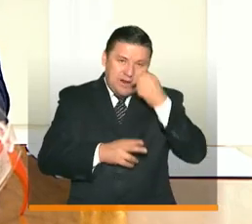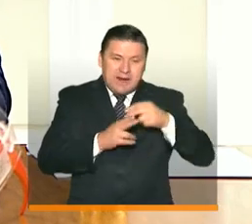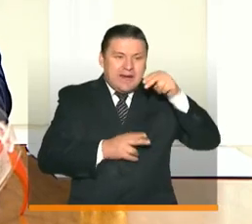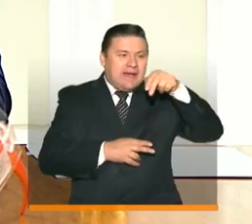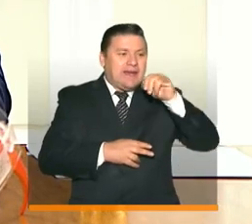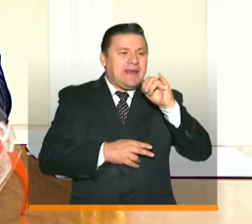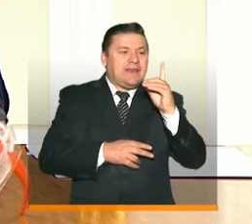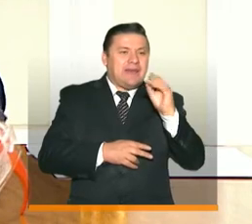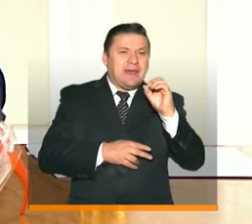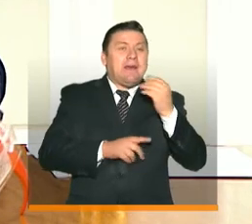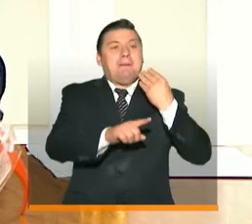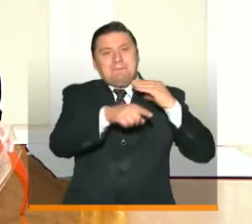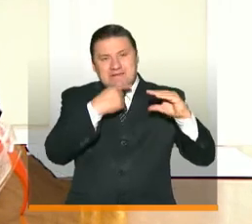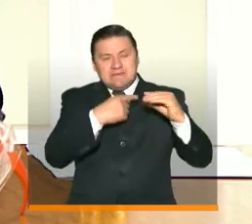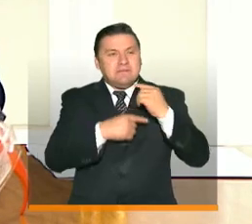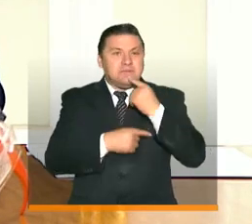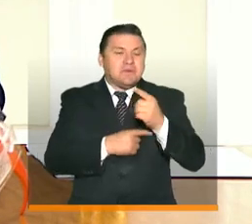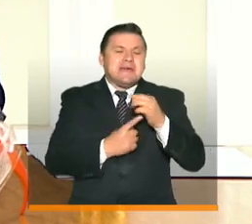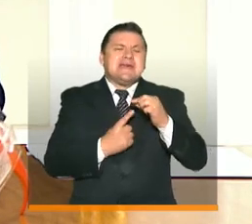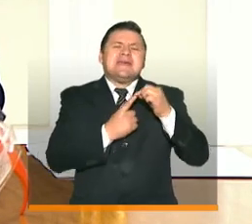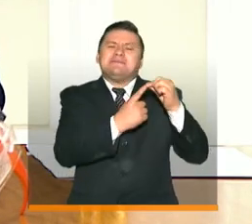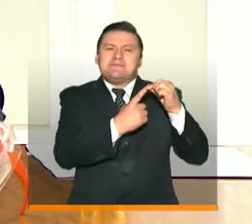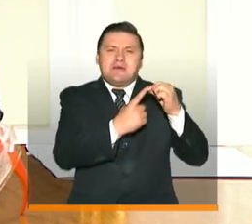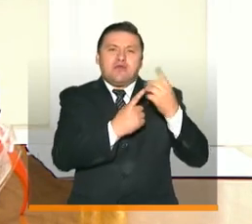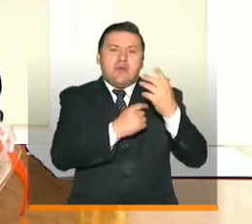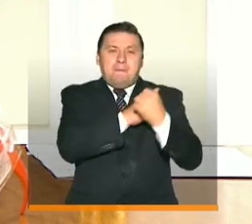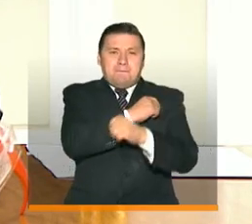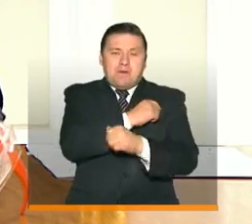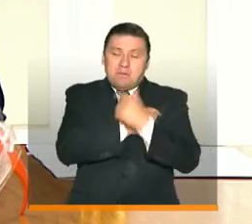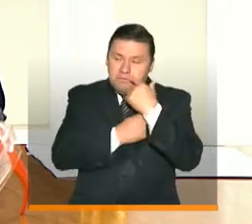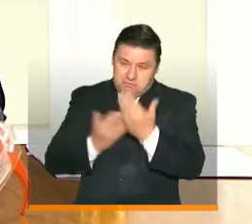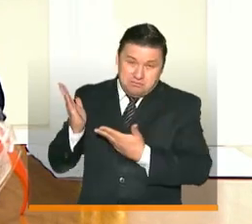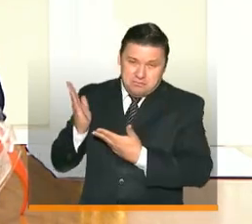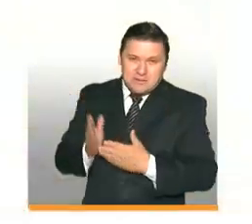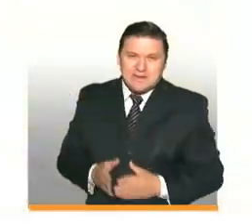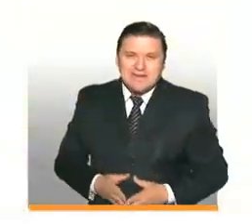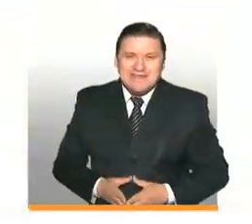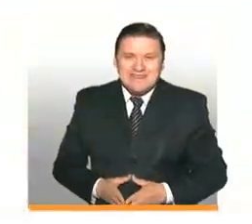Nidia, que nos manda este mensaje muy especial desde Boyacá. Veámoslos.